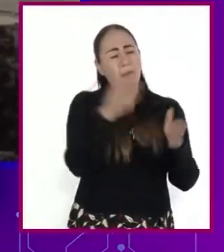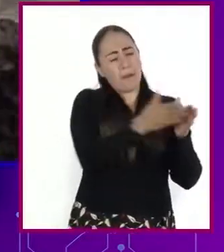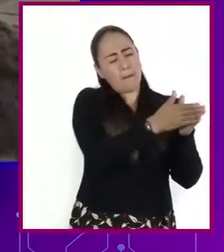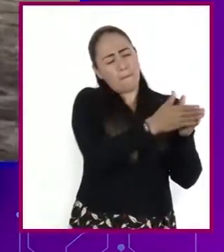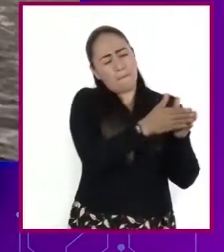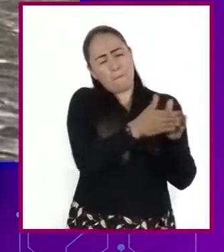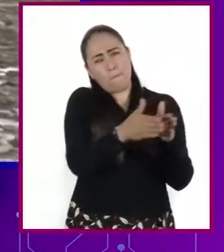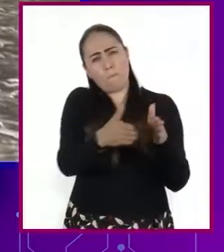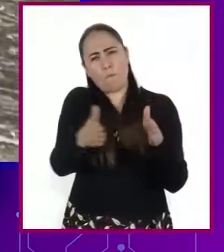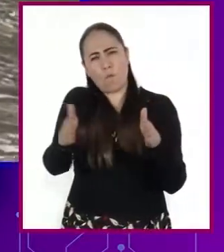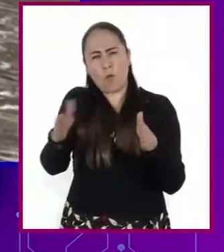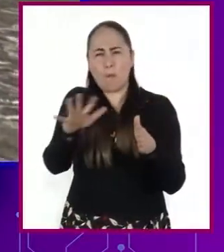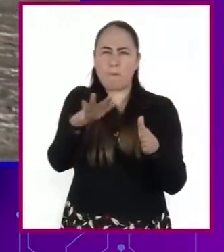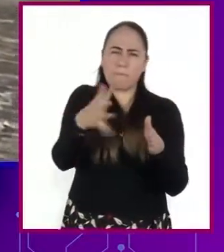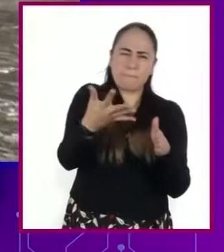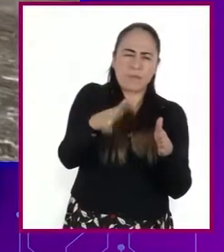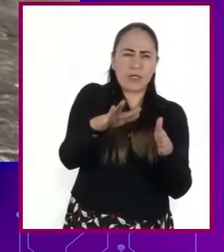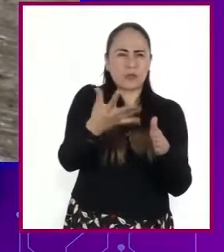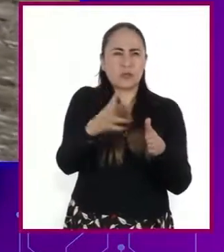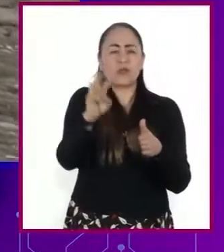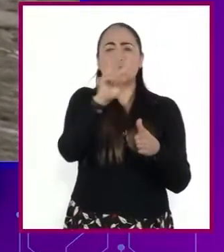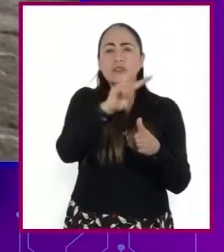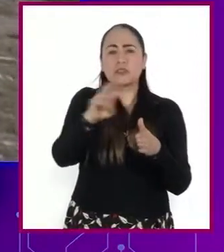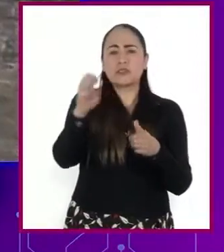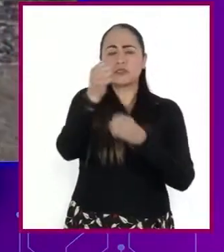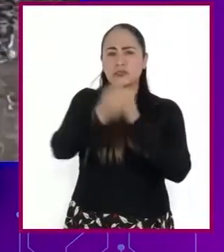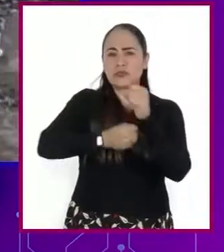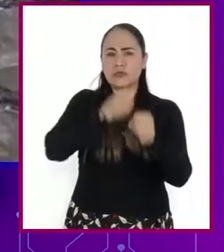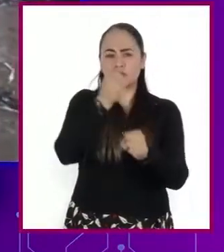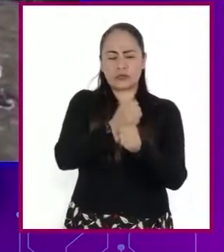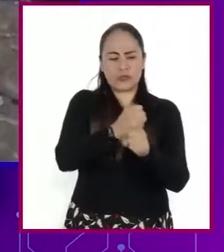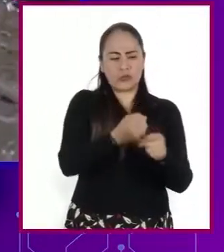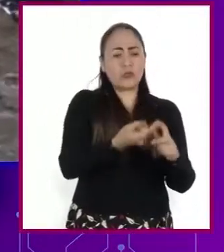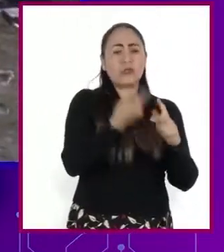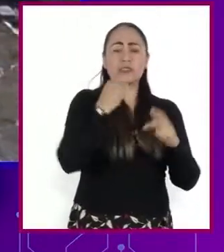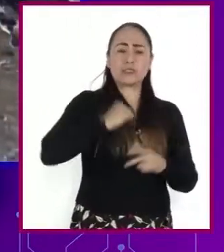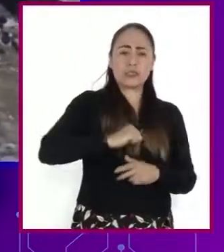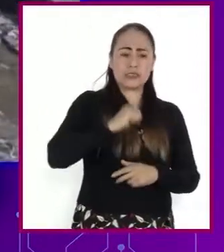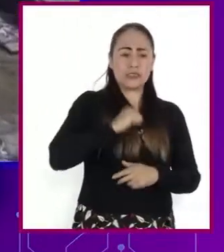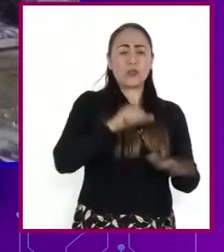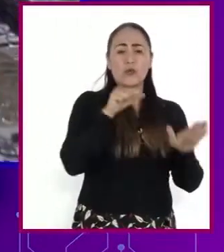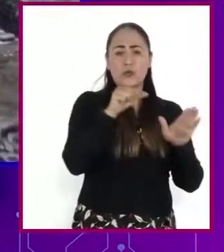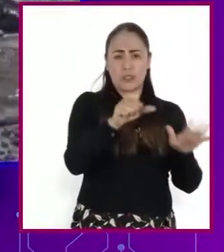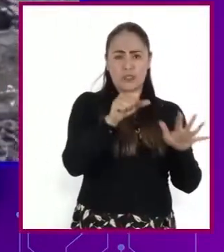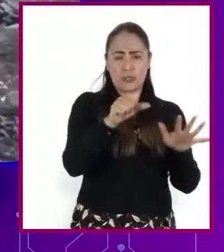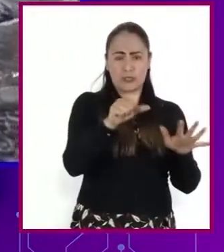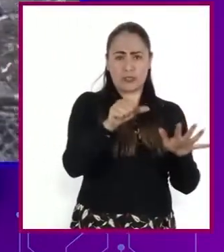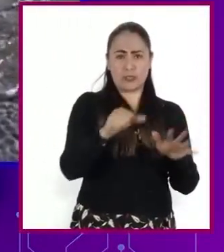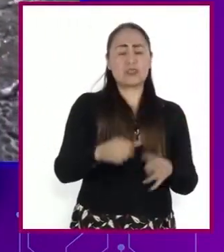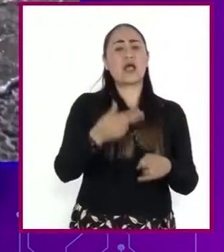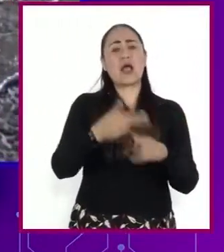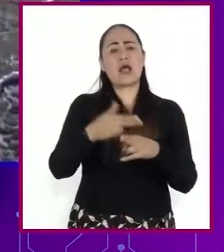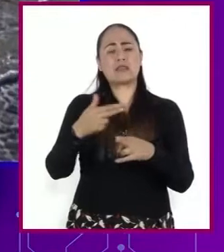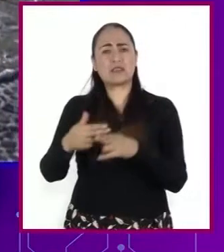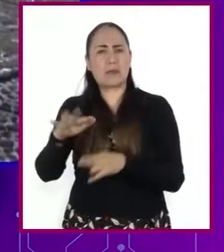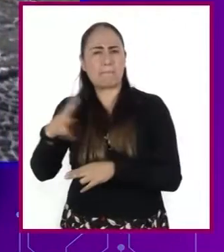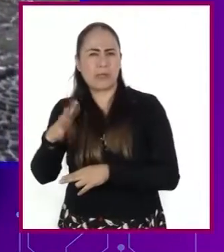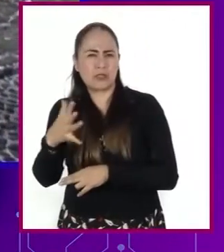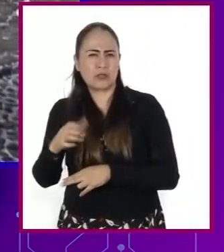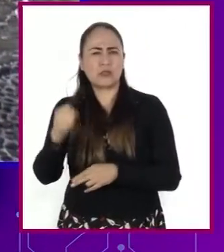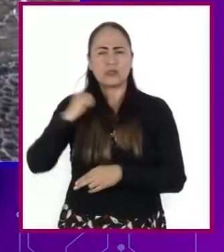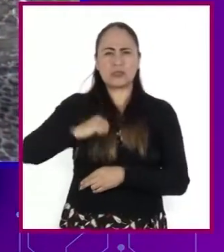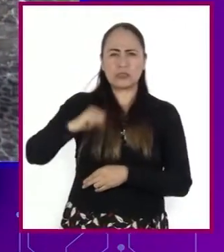los señoríos que no habían sido sometidos por la Triple Alianza. ¿Sabes cuáles fueron esos señoríos y culturas? ¿Cuánto tiempo